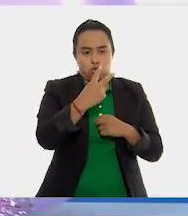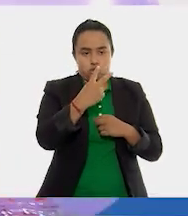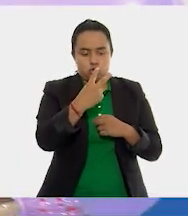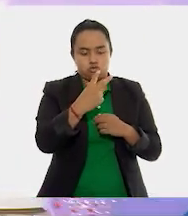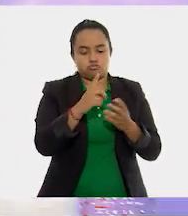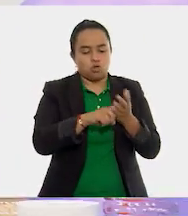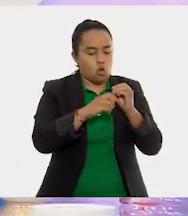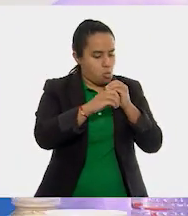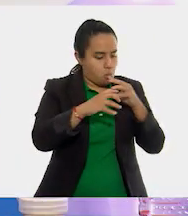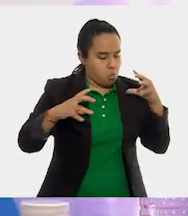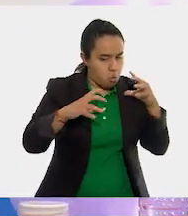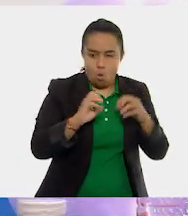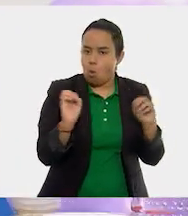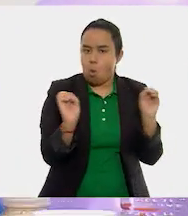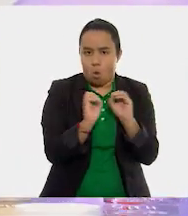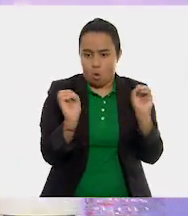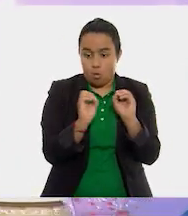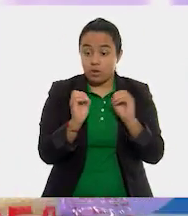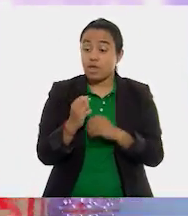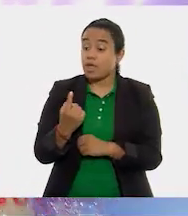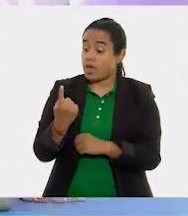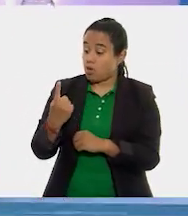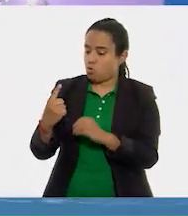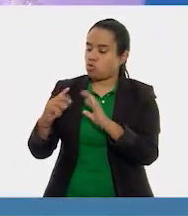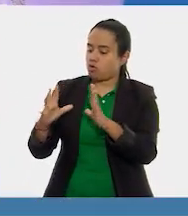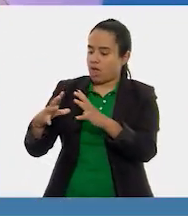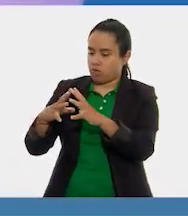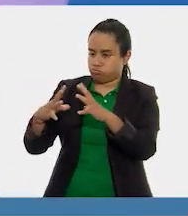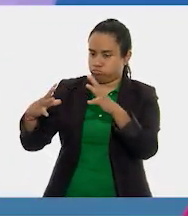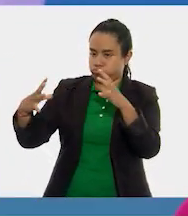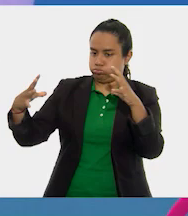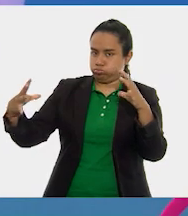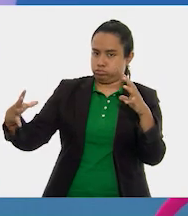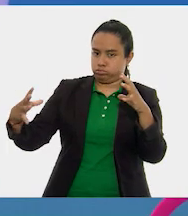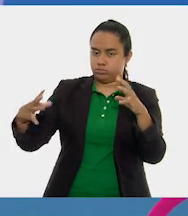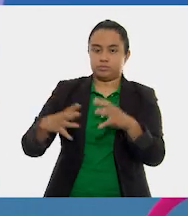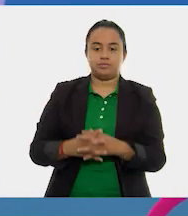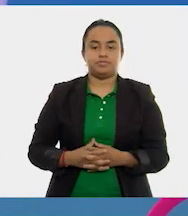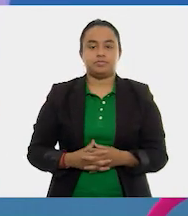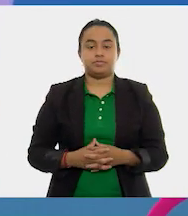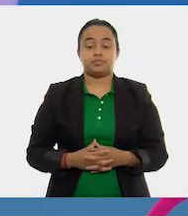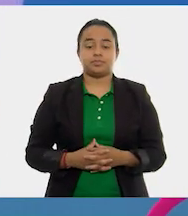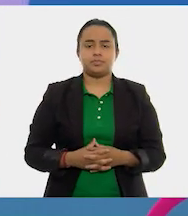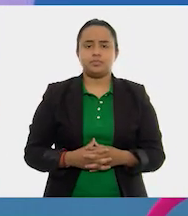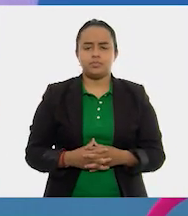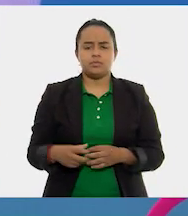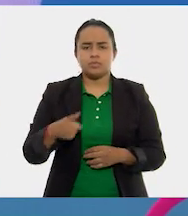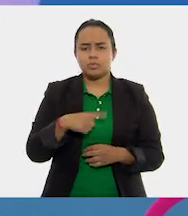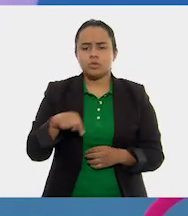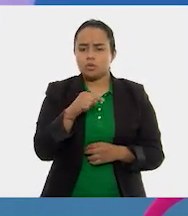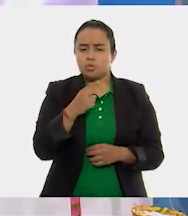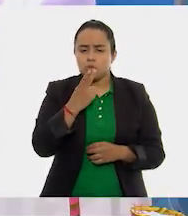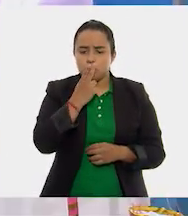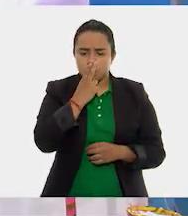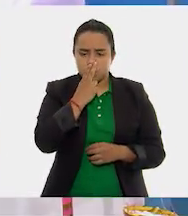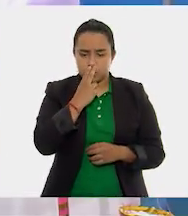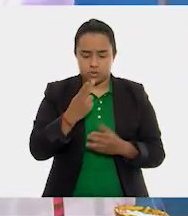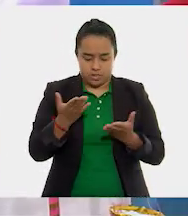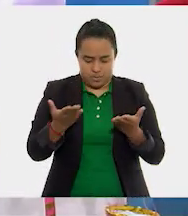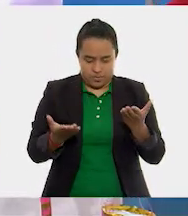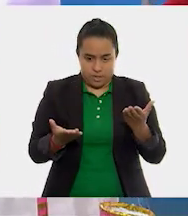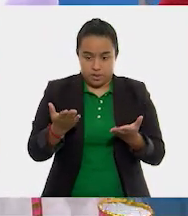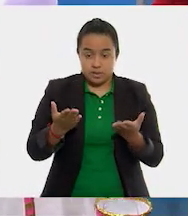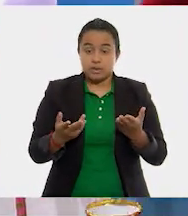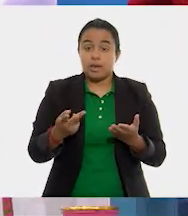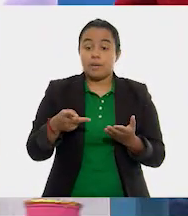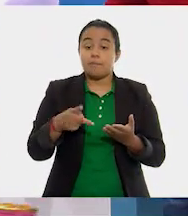están desinflados y uno de ellos está inflado. Vamos a ocupar la balanza, pero